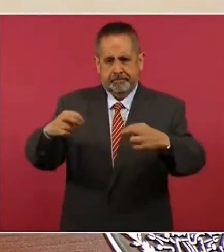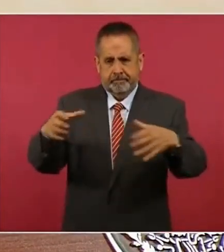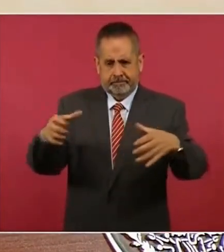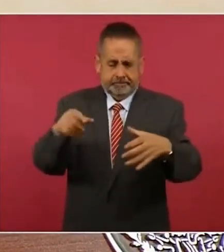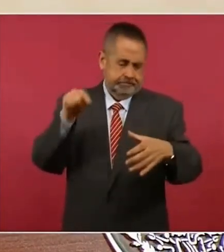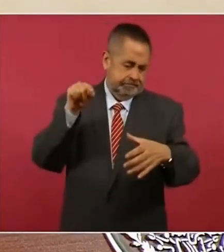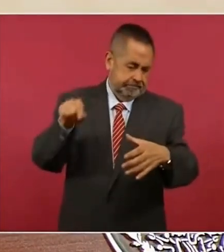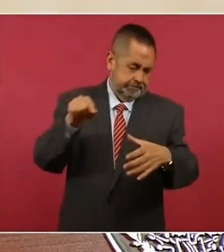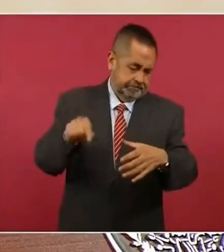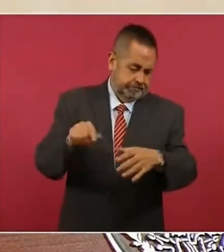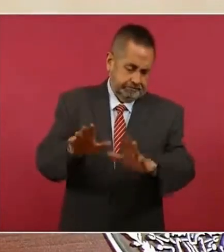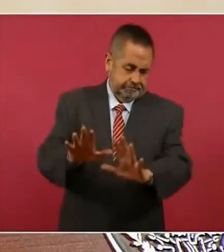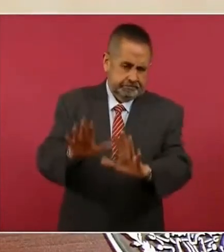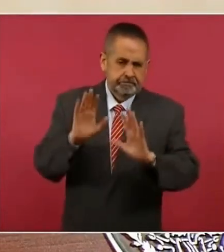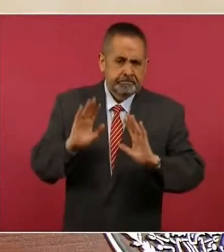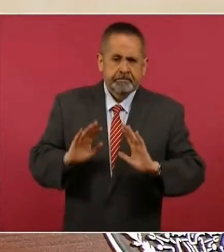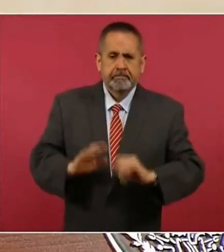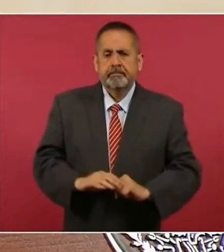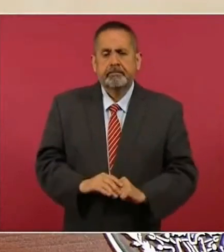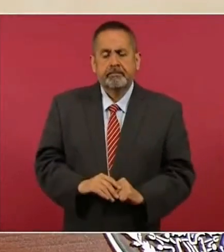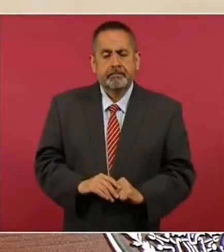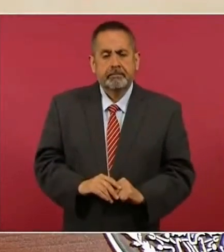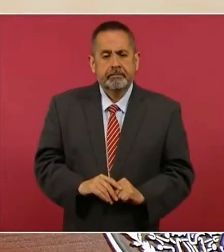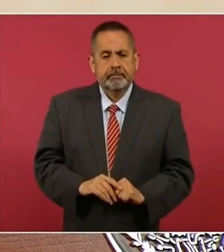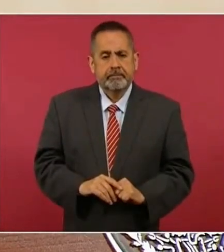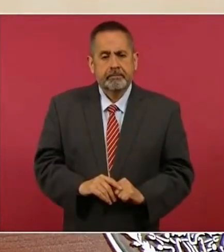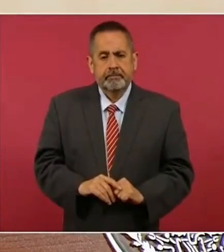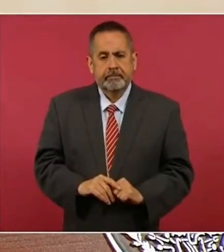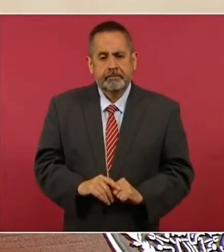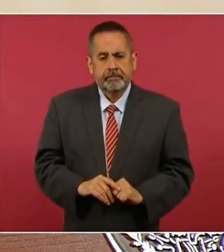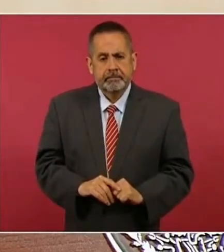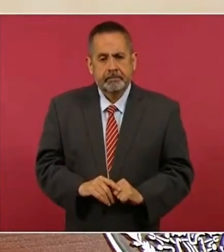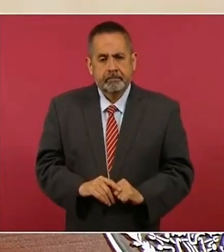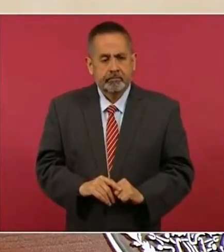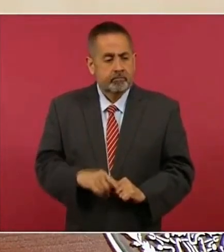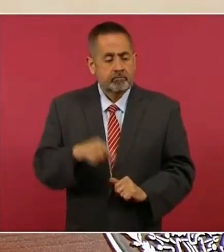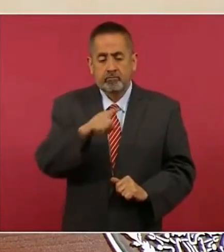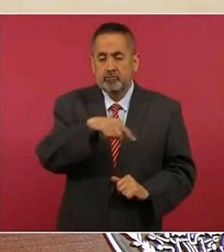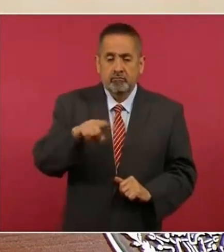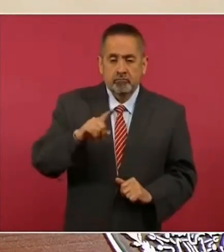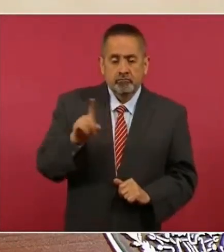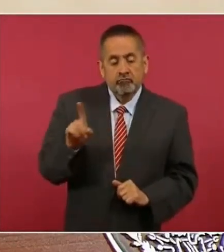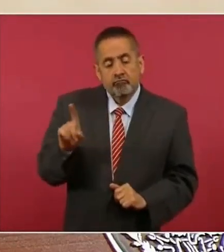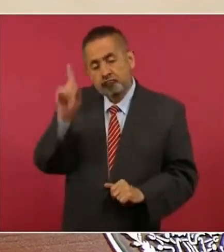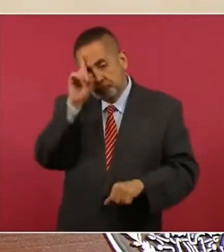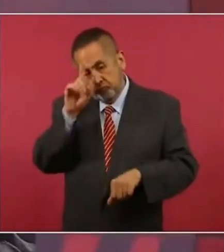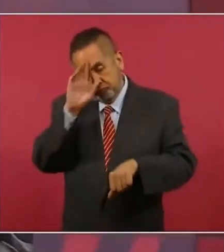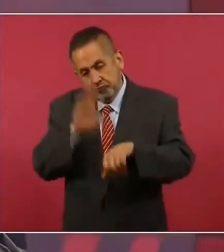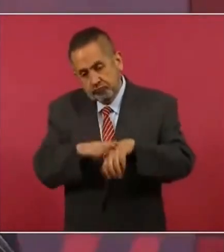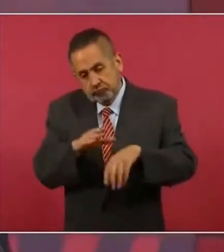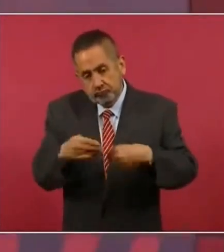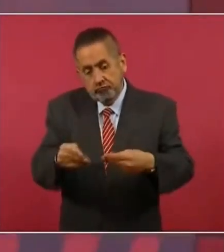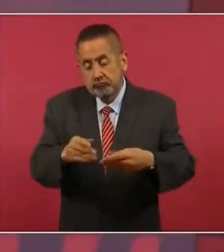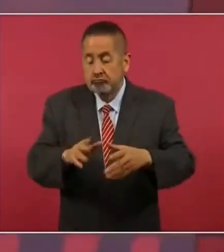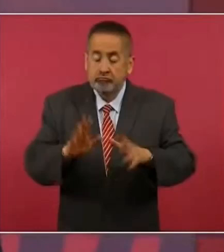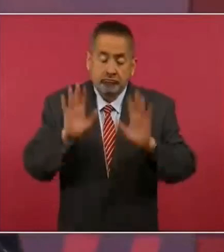tenía que este hacer una recomendación si